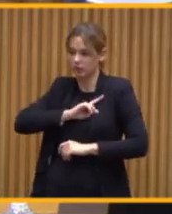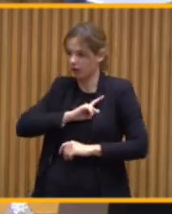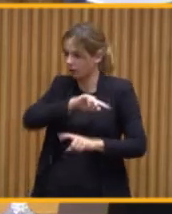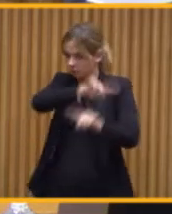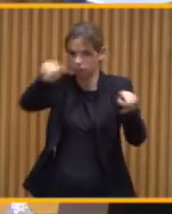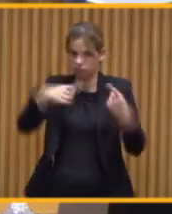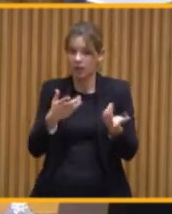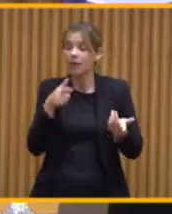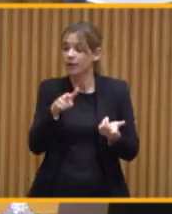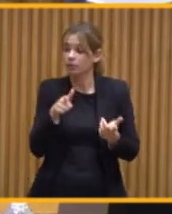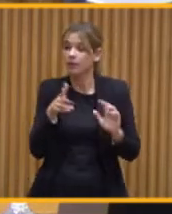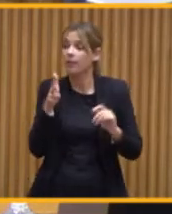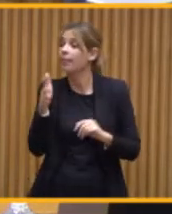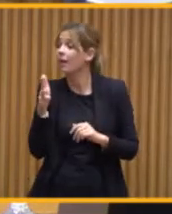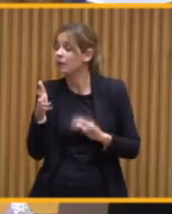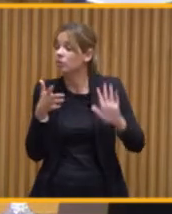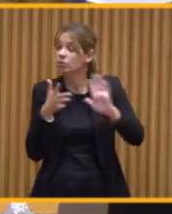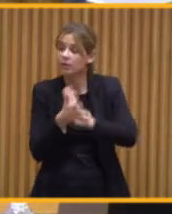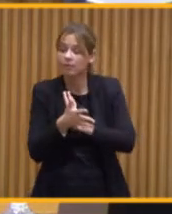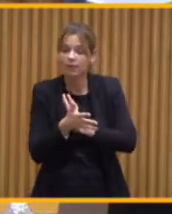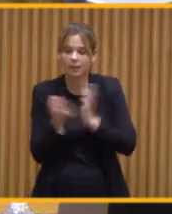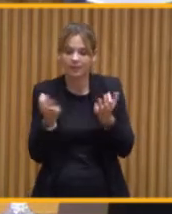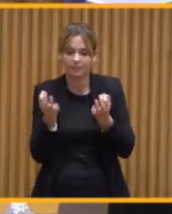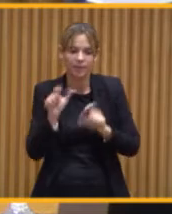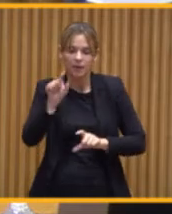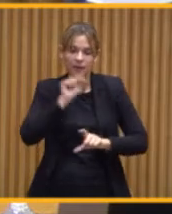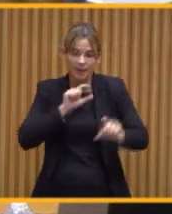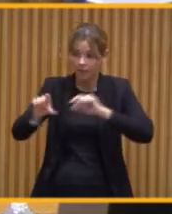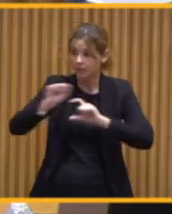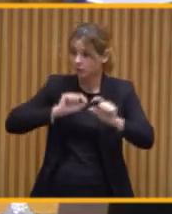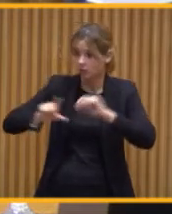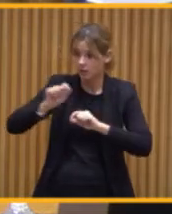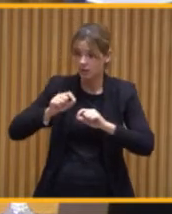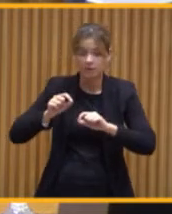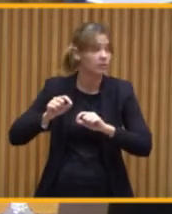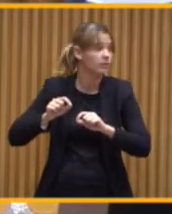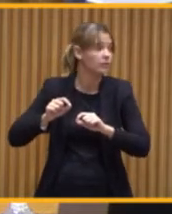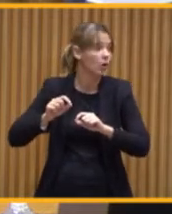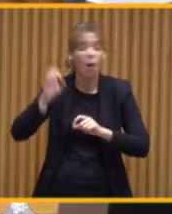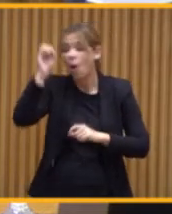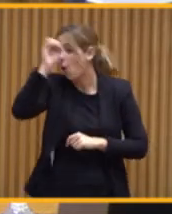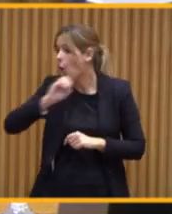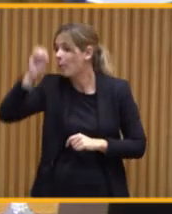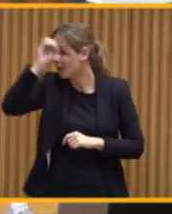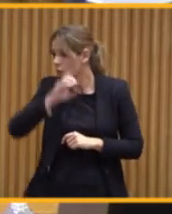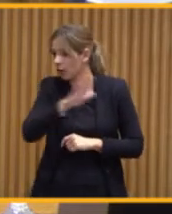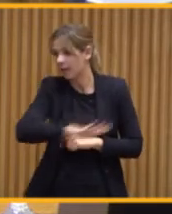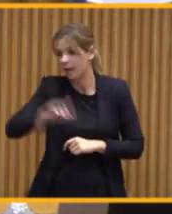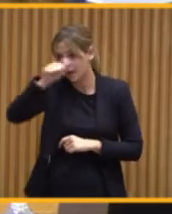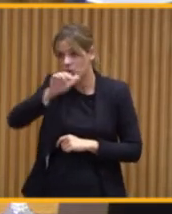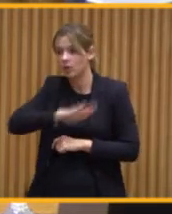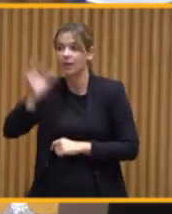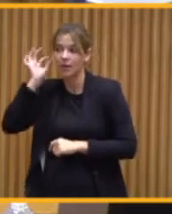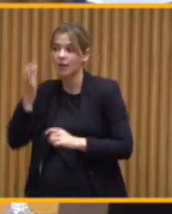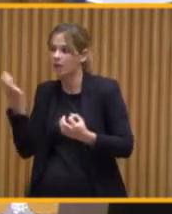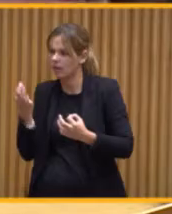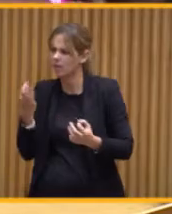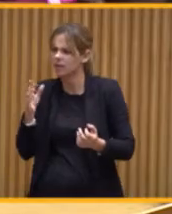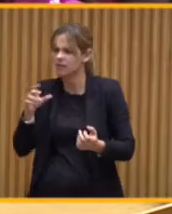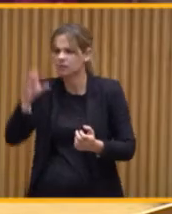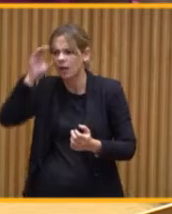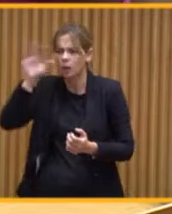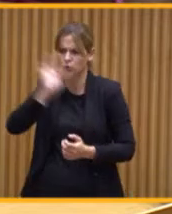tiene una coletilla que dice que las decisiones tienen que ser esas decisiones esas opiniones de los niños y las niñas tienen que ser tenidas en cuenta